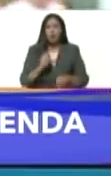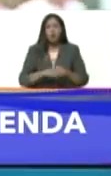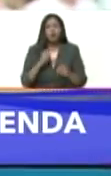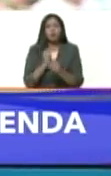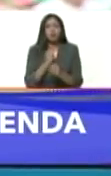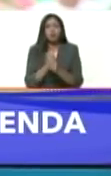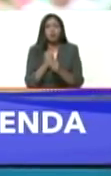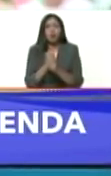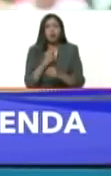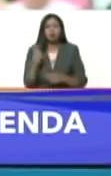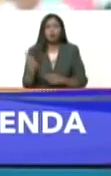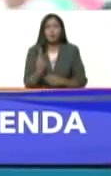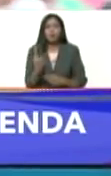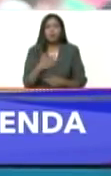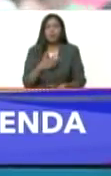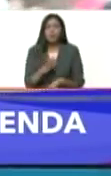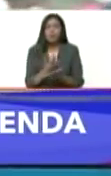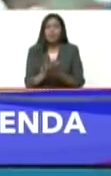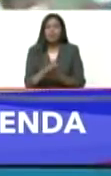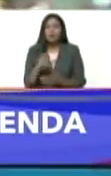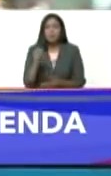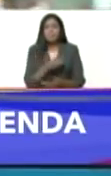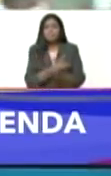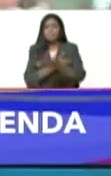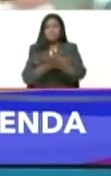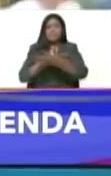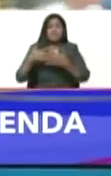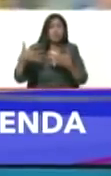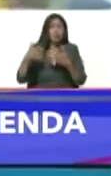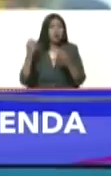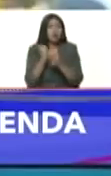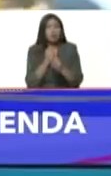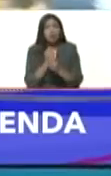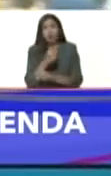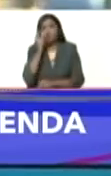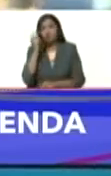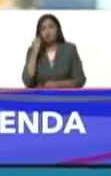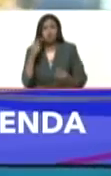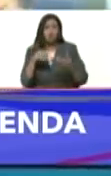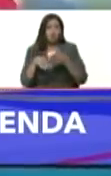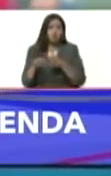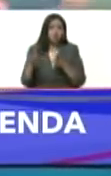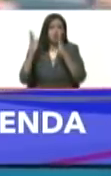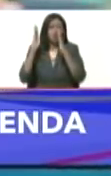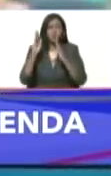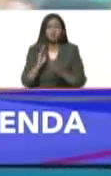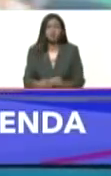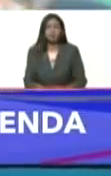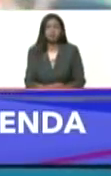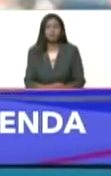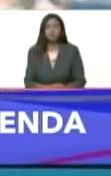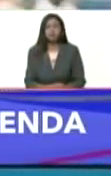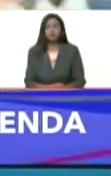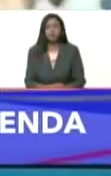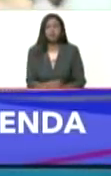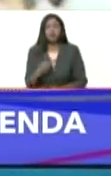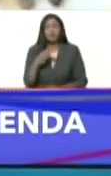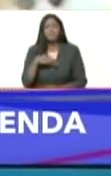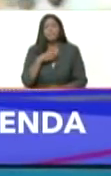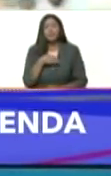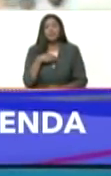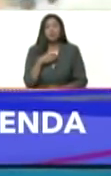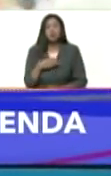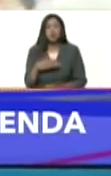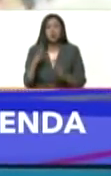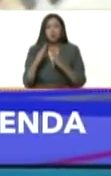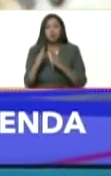trabajo, de miles de trabajadores y trabajadoras de la construcción. La gran misión Vivienda Venezuela